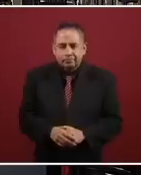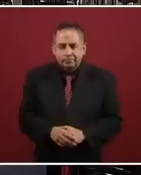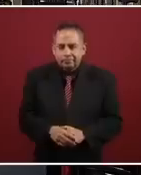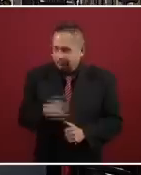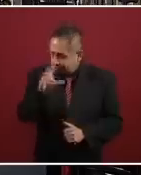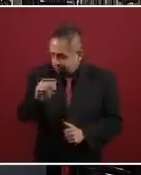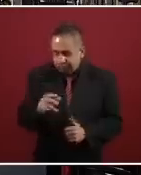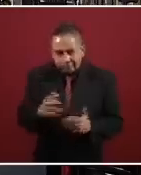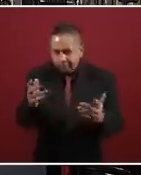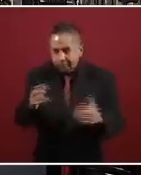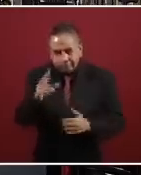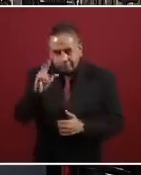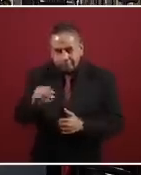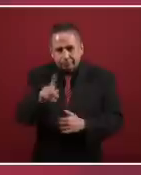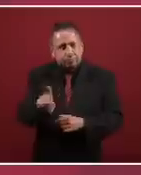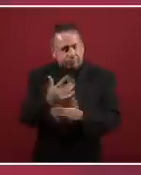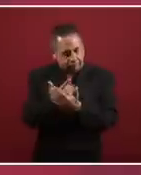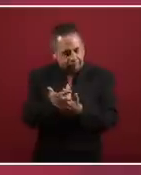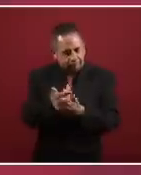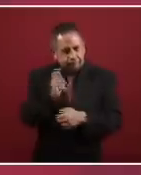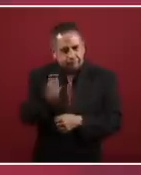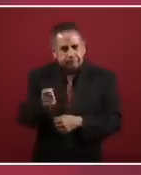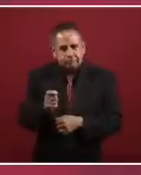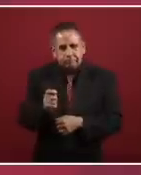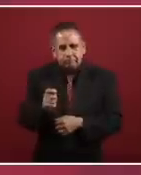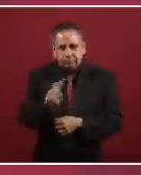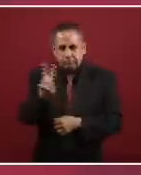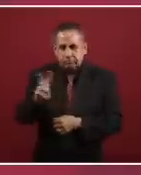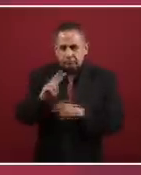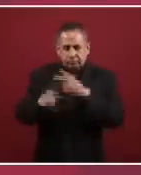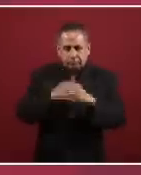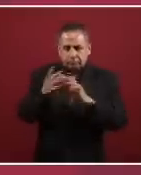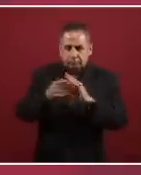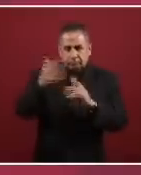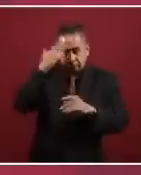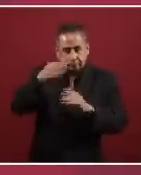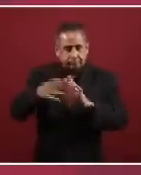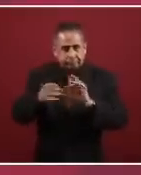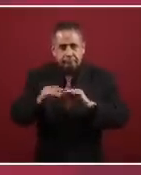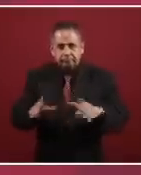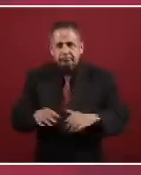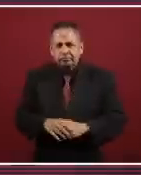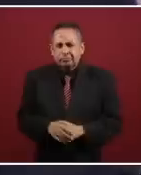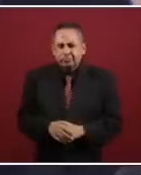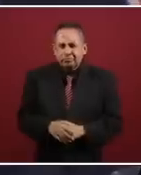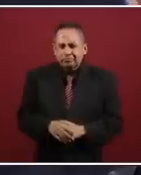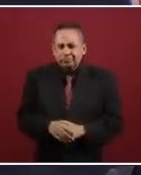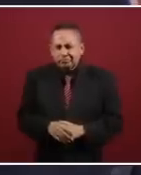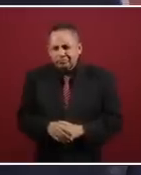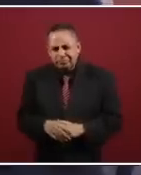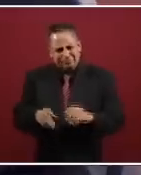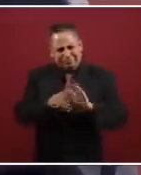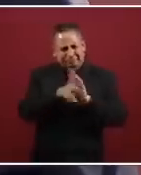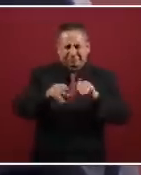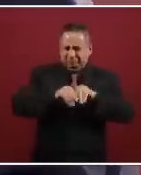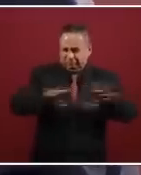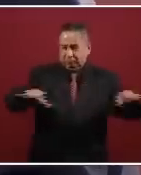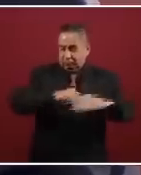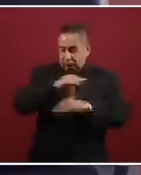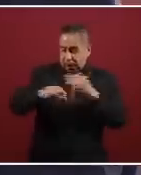No, pero vamos a esperarnos y ya lo vamos a saber. ¿A poco apareció en todos los